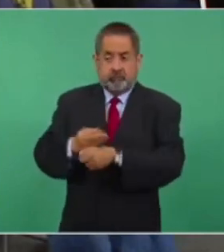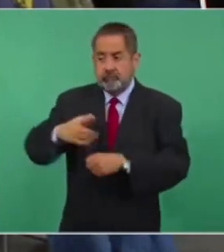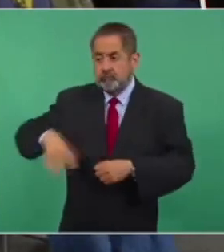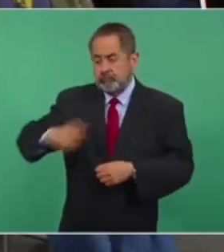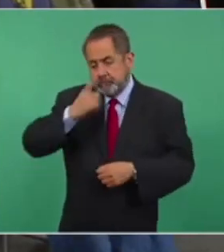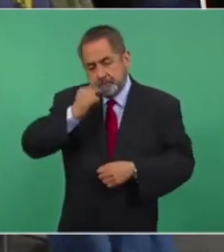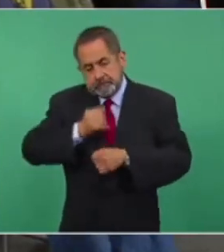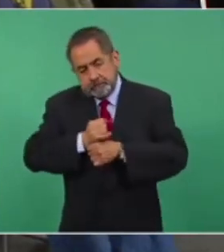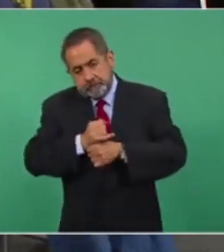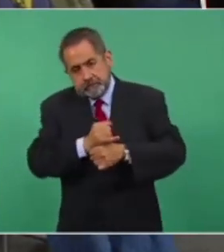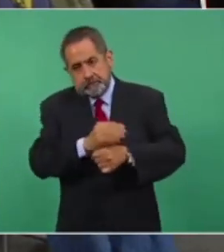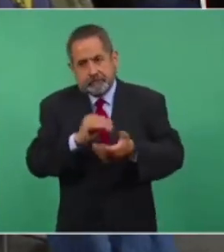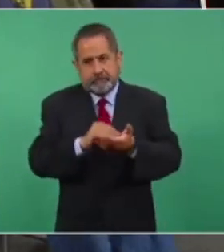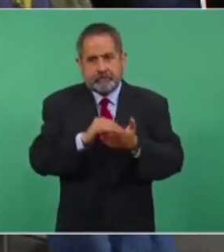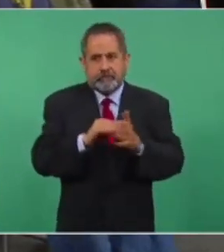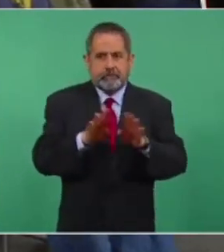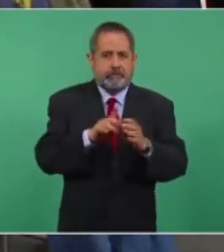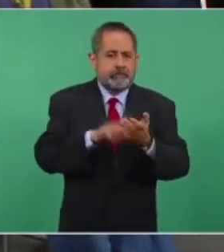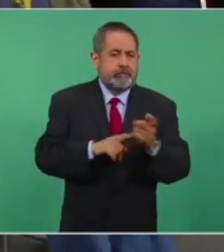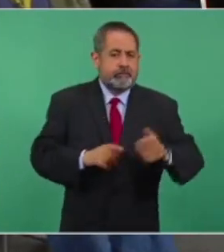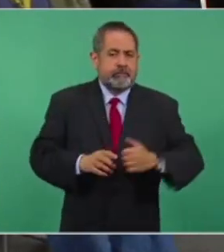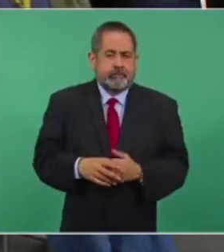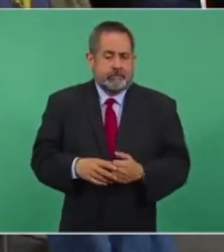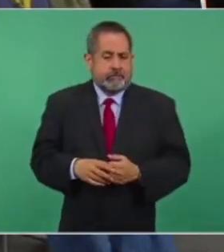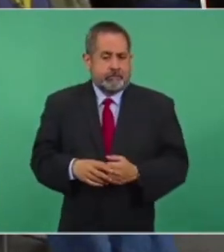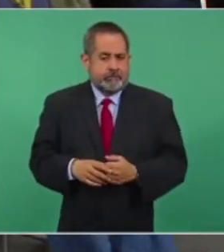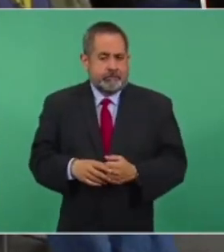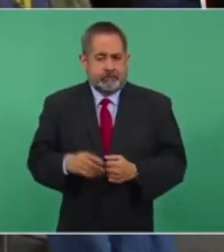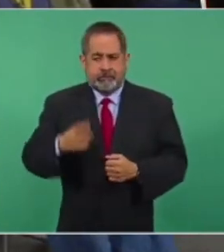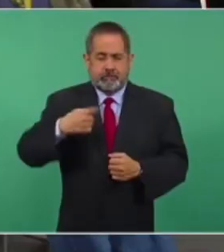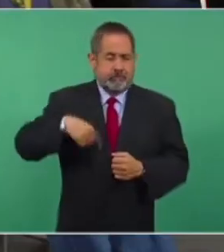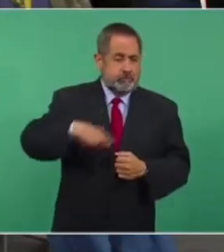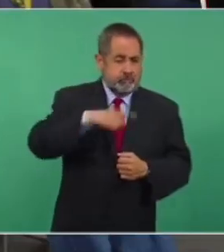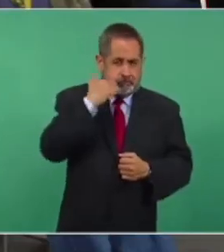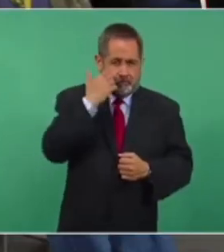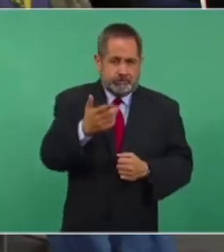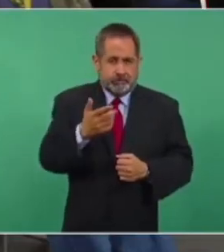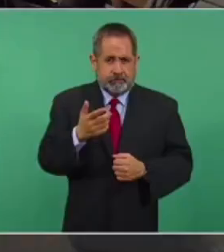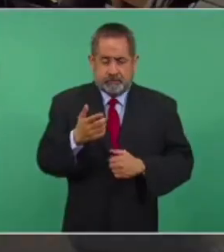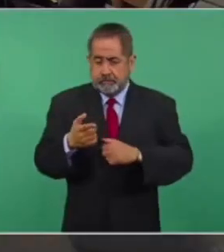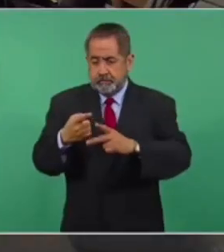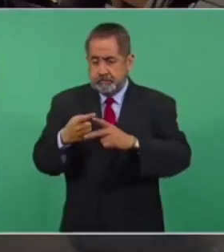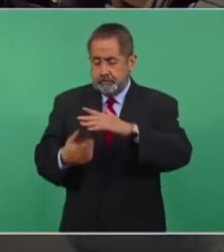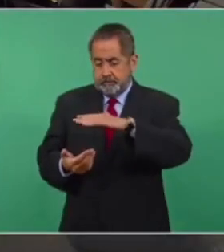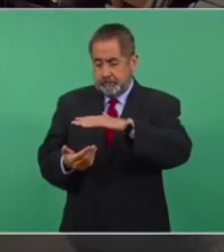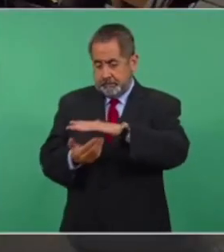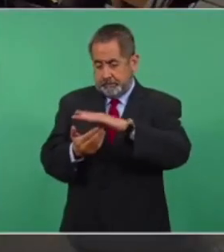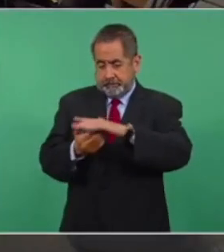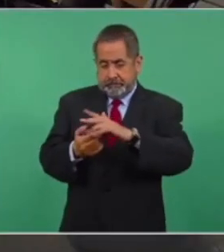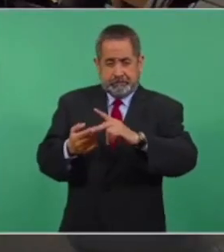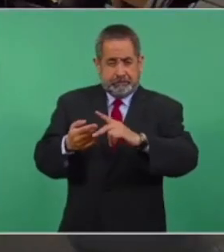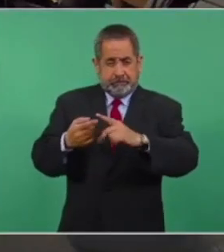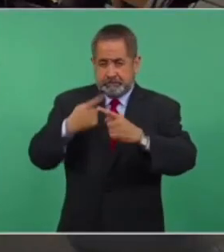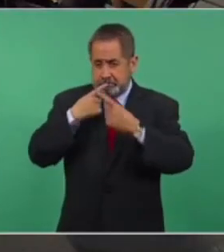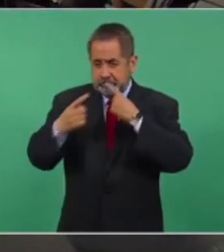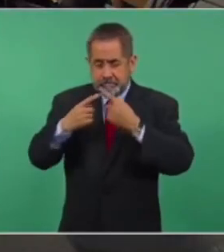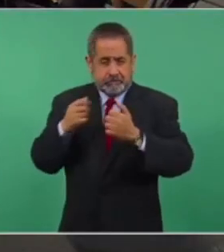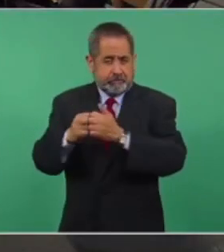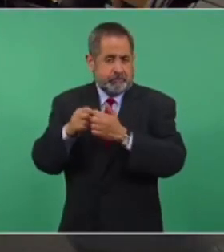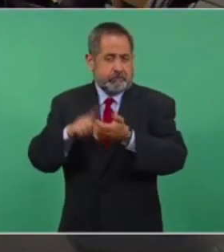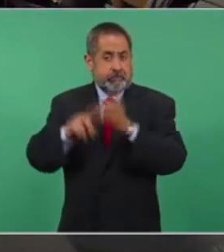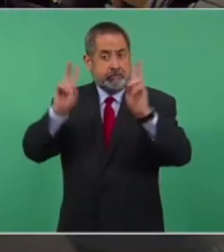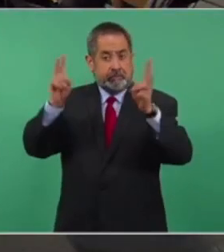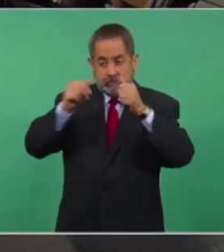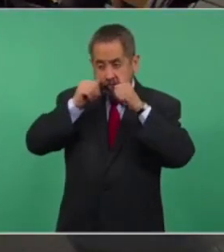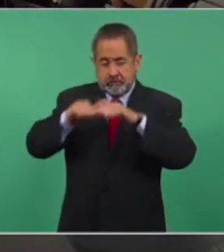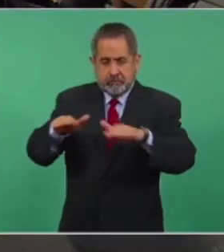entrantes. Nosotros quisiéramos, antes de que empiecen las mesas de diálogo por el trato